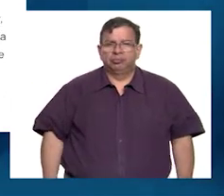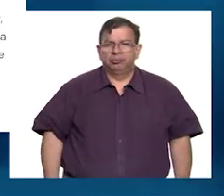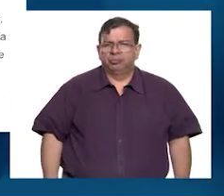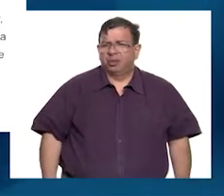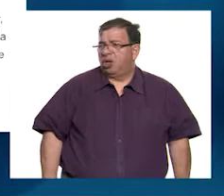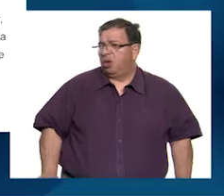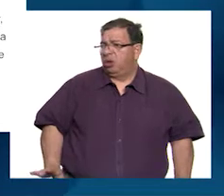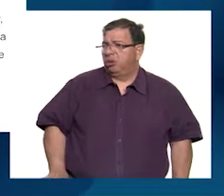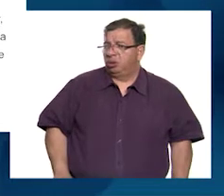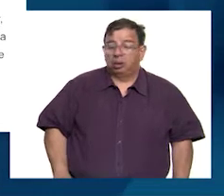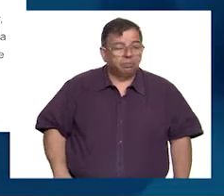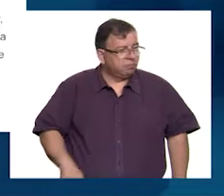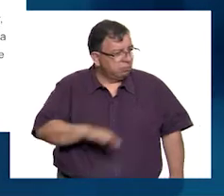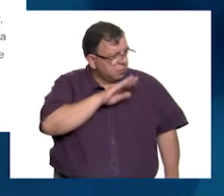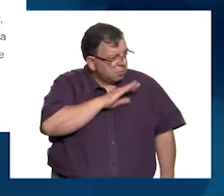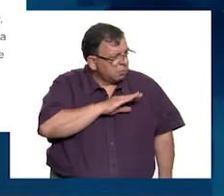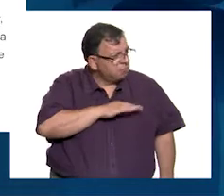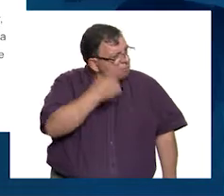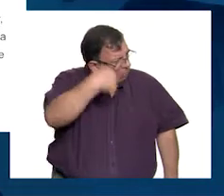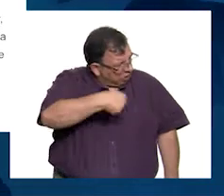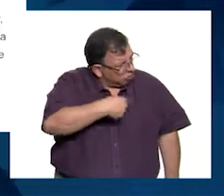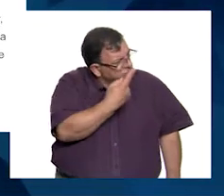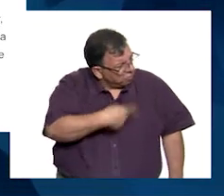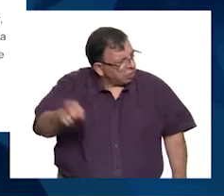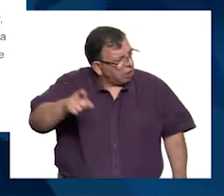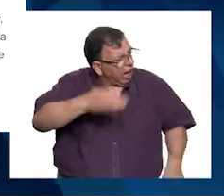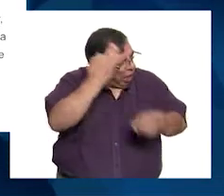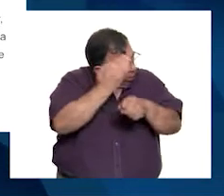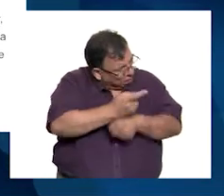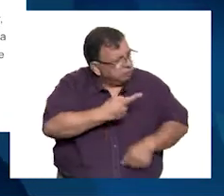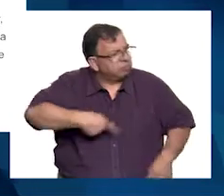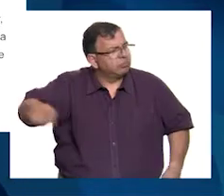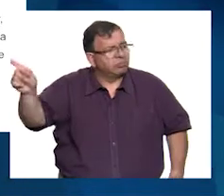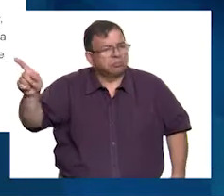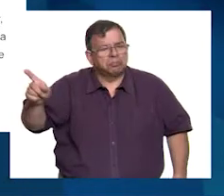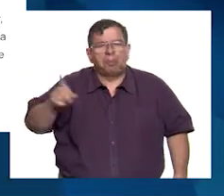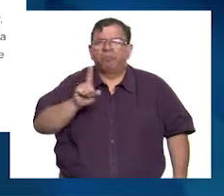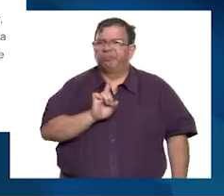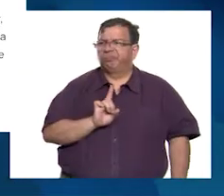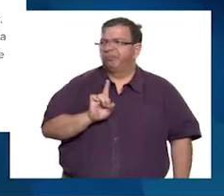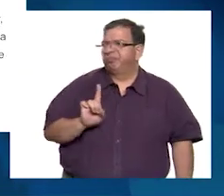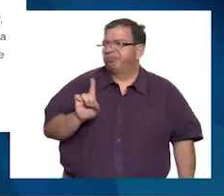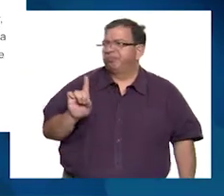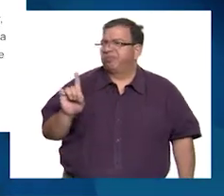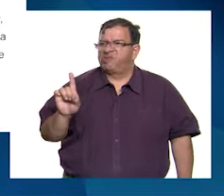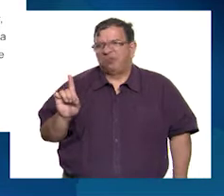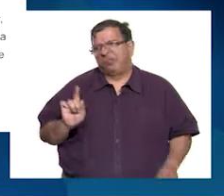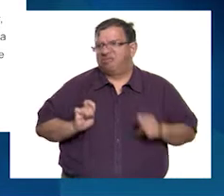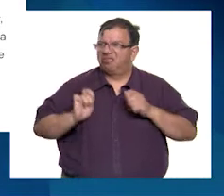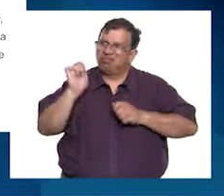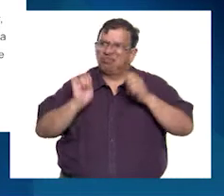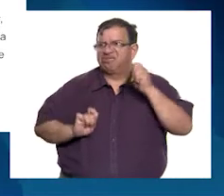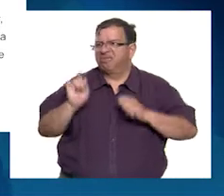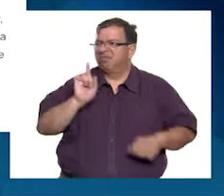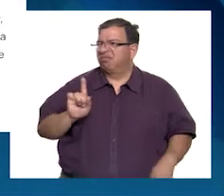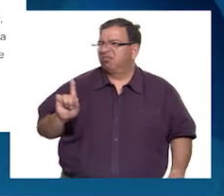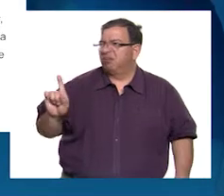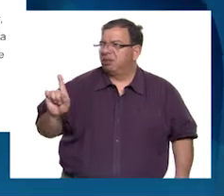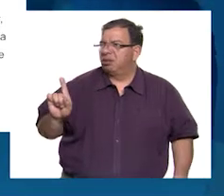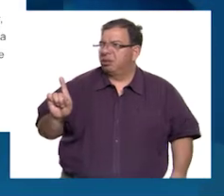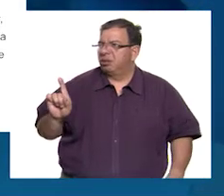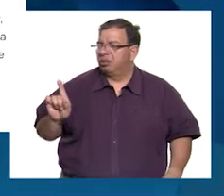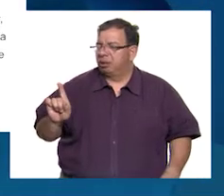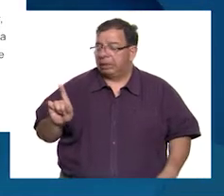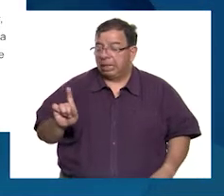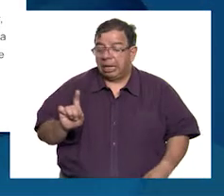«Pues yo quiero que vayáis», repuso la madre, «y ahora mismo». Se fue, pero sin dejar de refunfuñar. Cogió el frasco